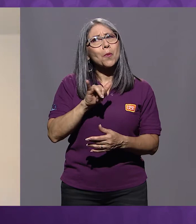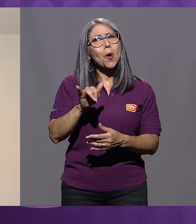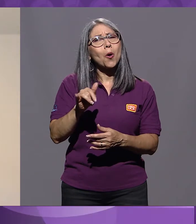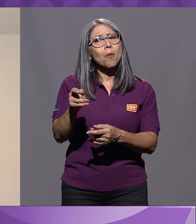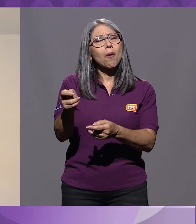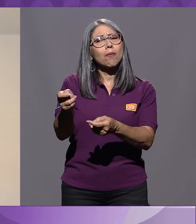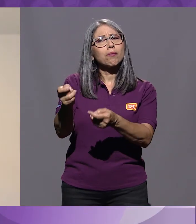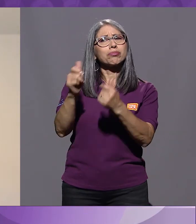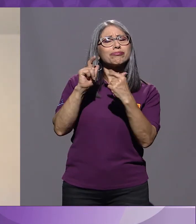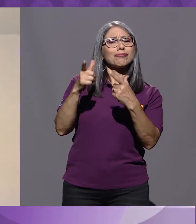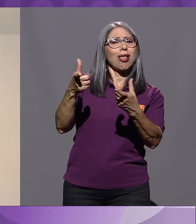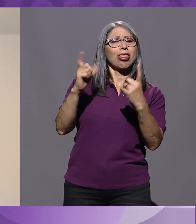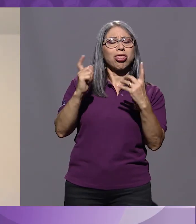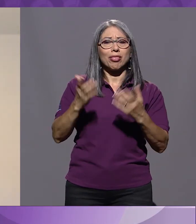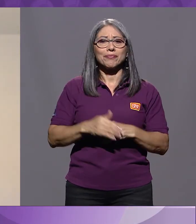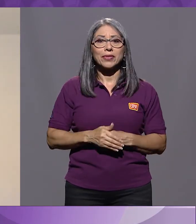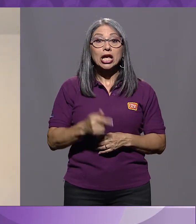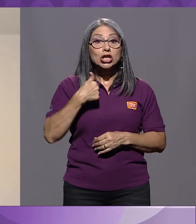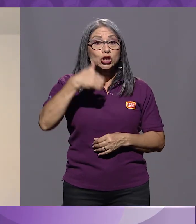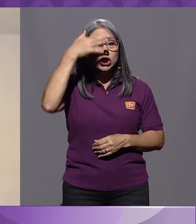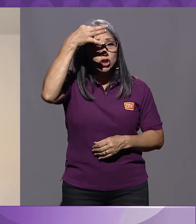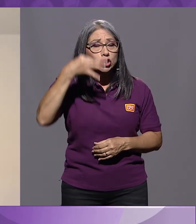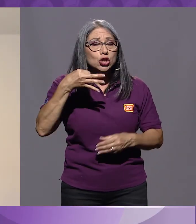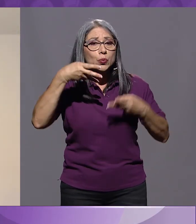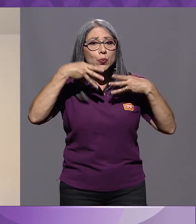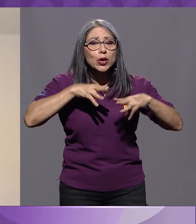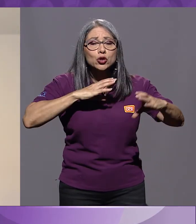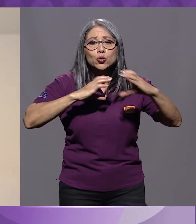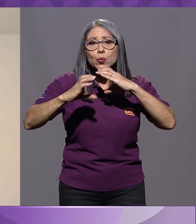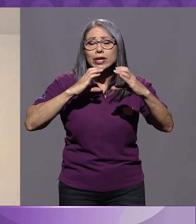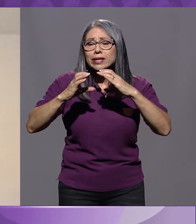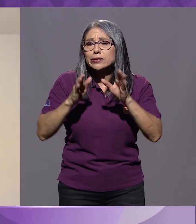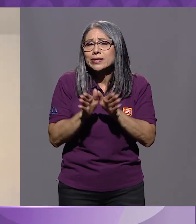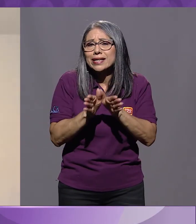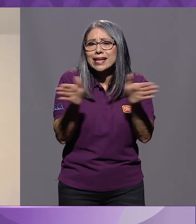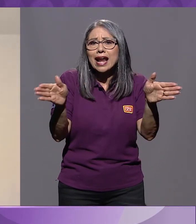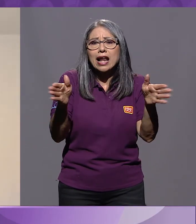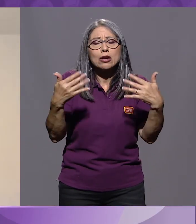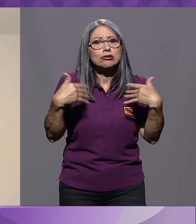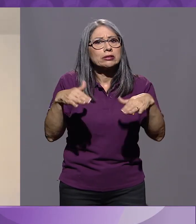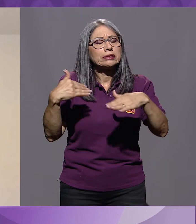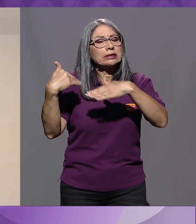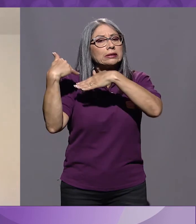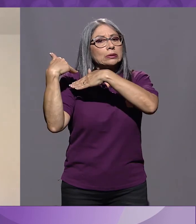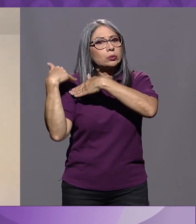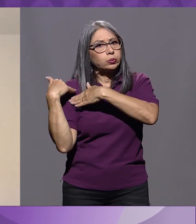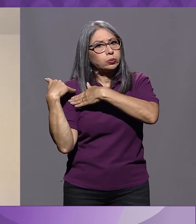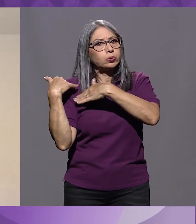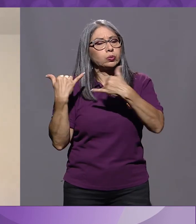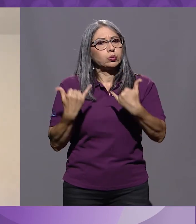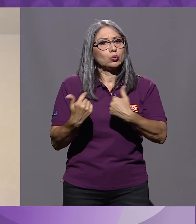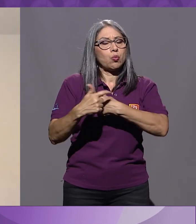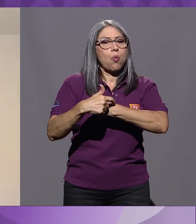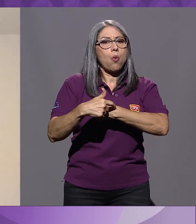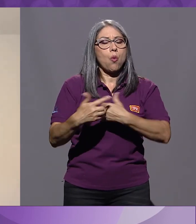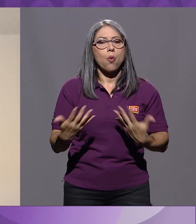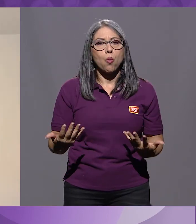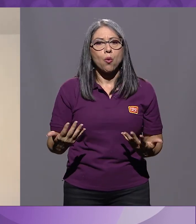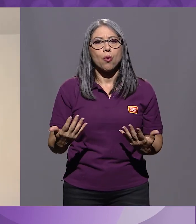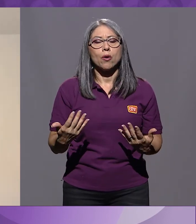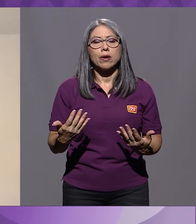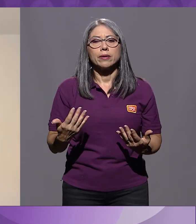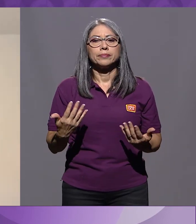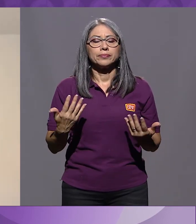excluidos. Bueno, yo creo que los medios de comunicación en general tienen una responsabilidad muy grande en estos momentos,